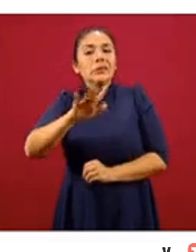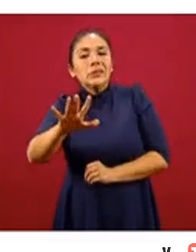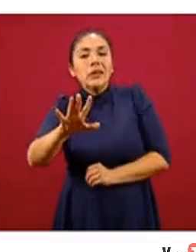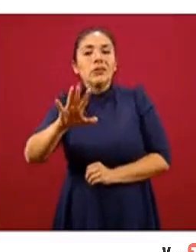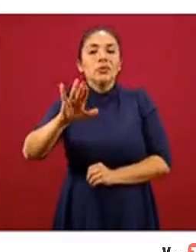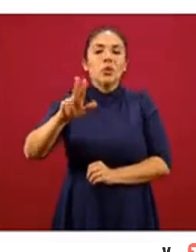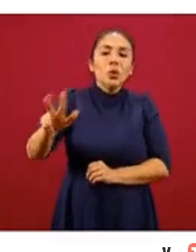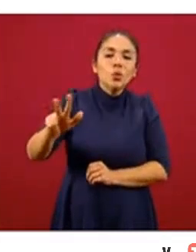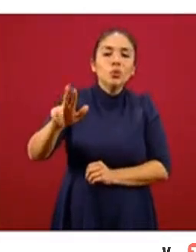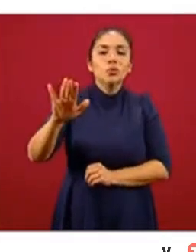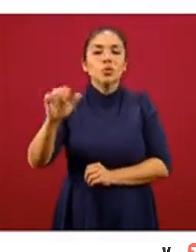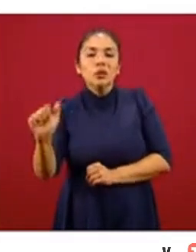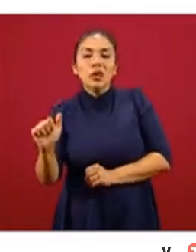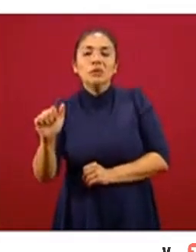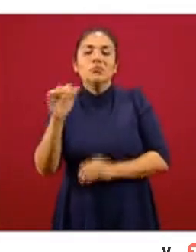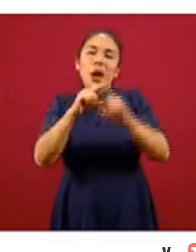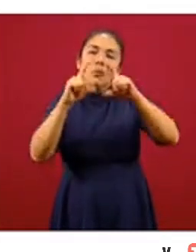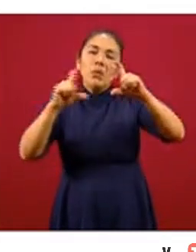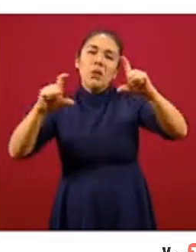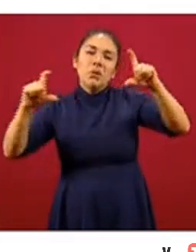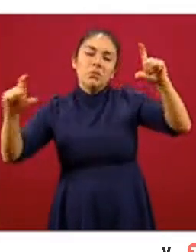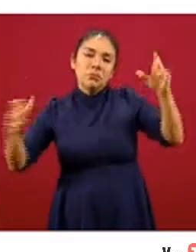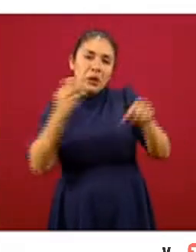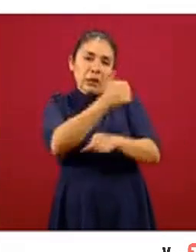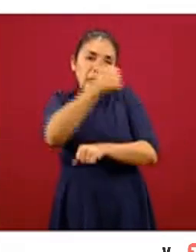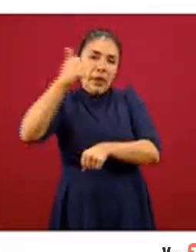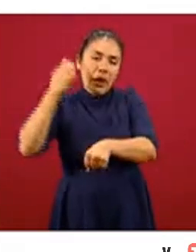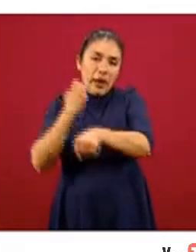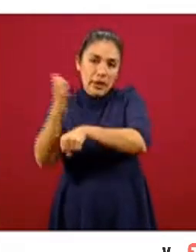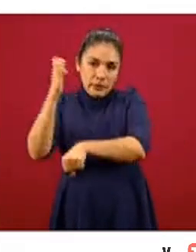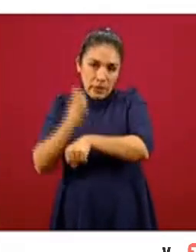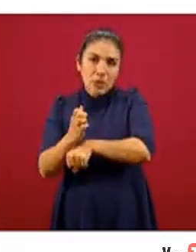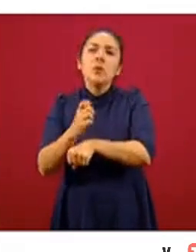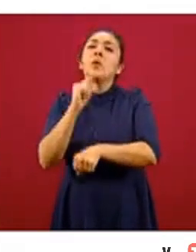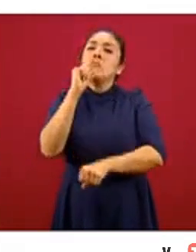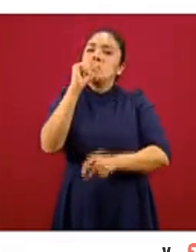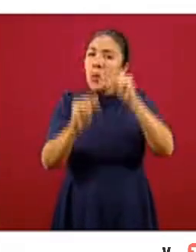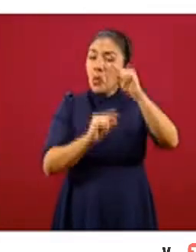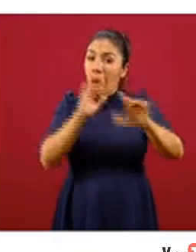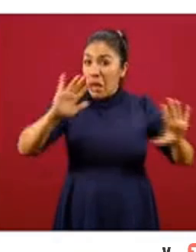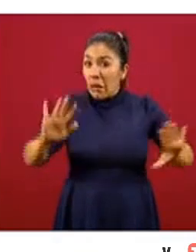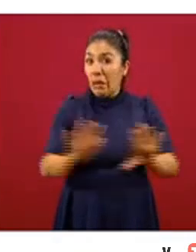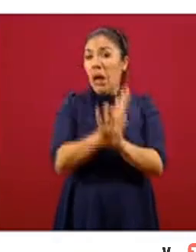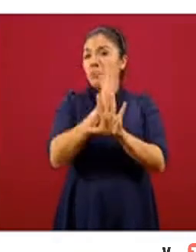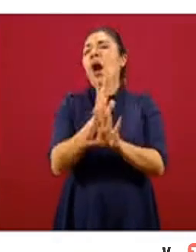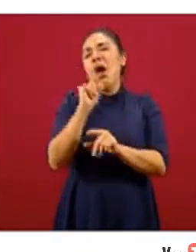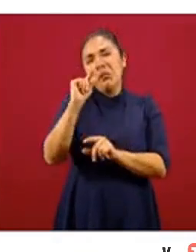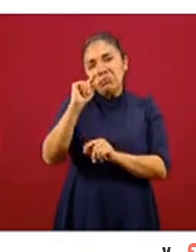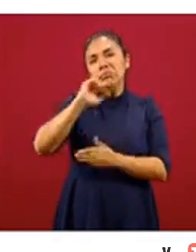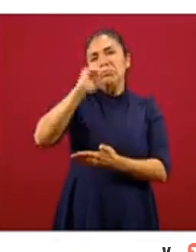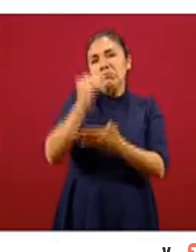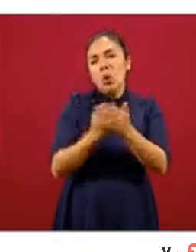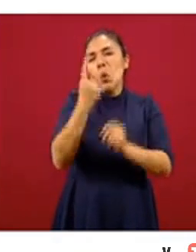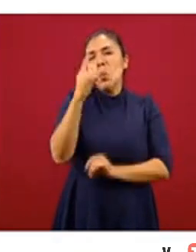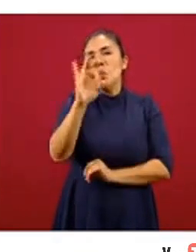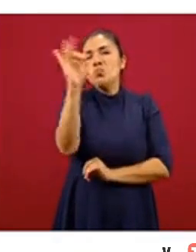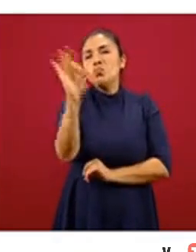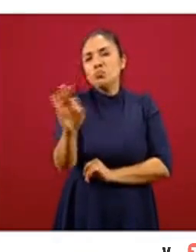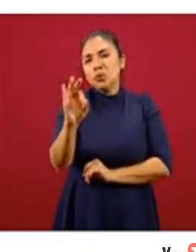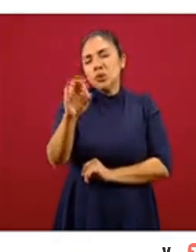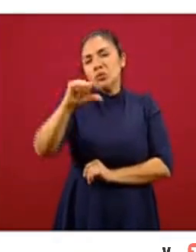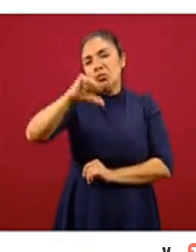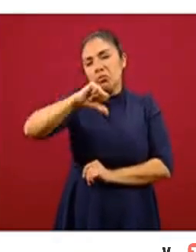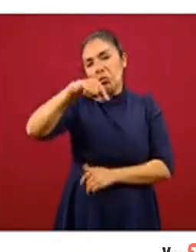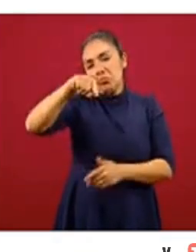58, 56 y así sucesivamente. Ha variado poco, hoy disminuyó un punto porcentual la ocupación en la